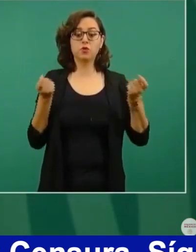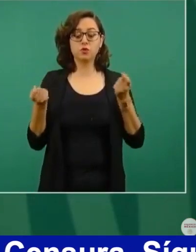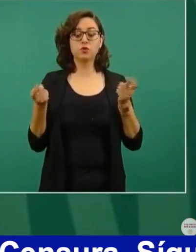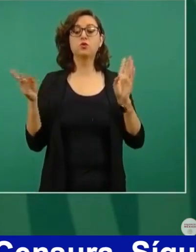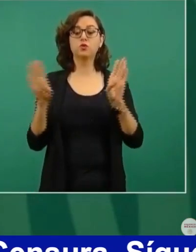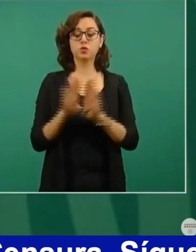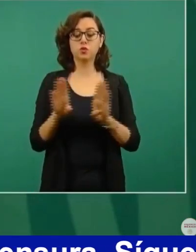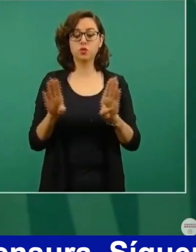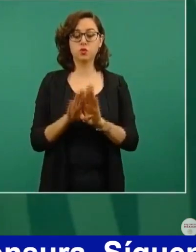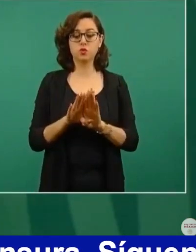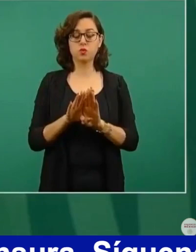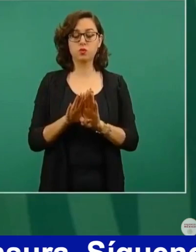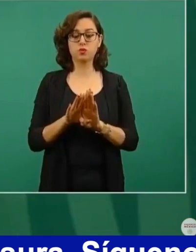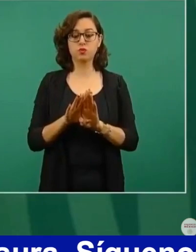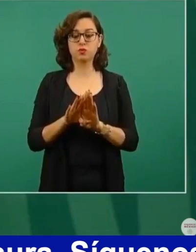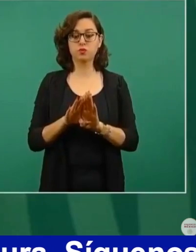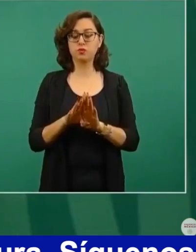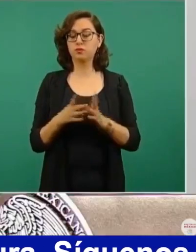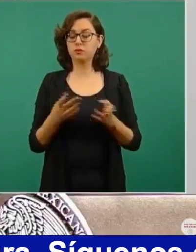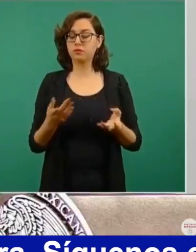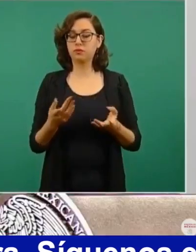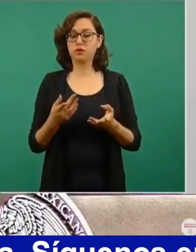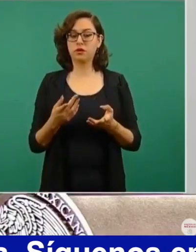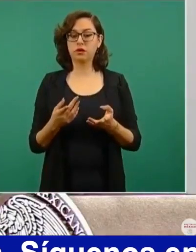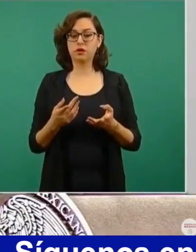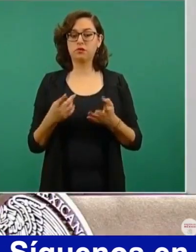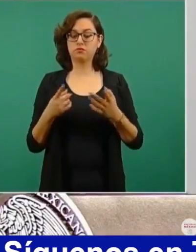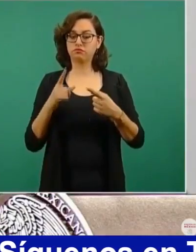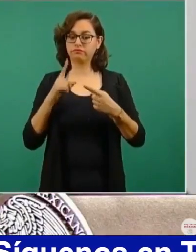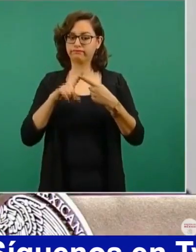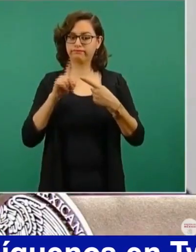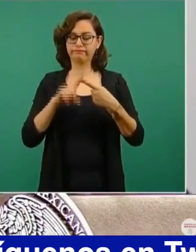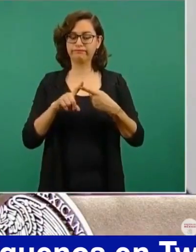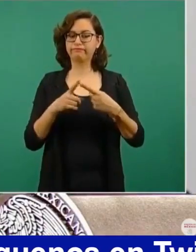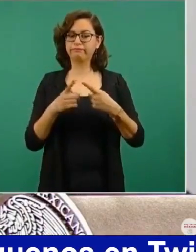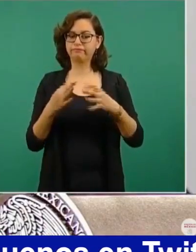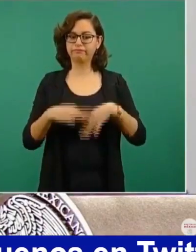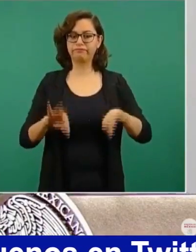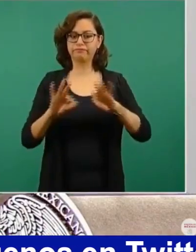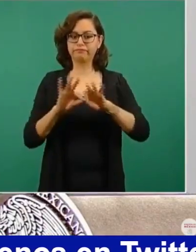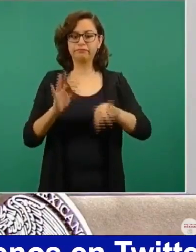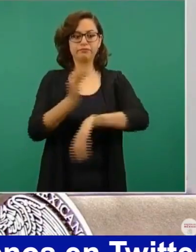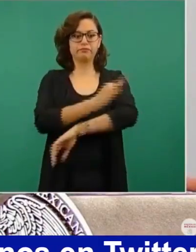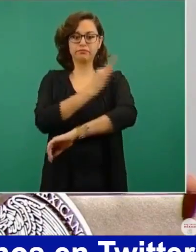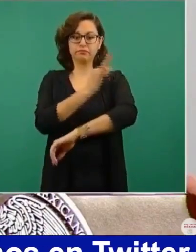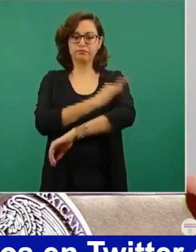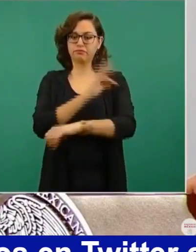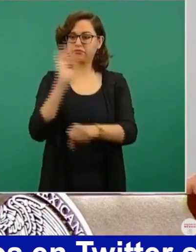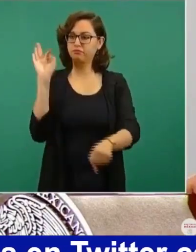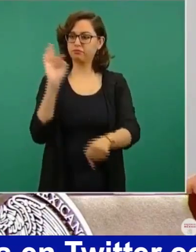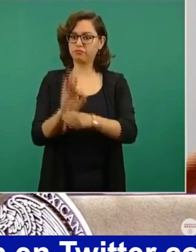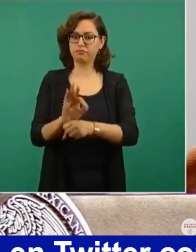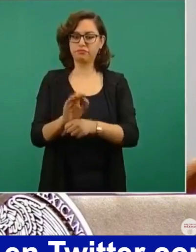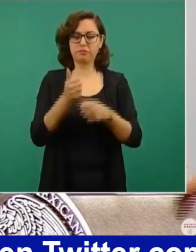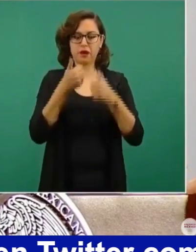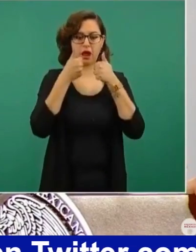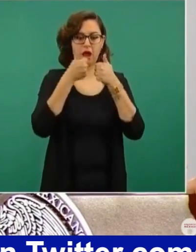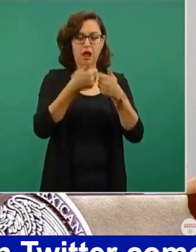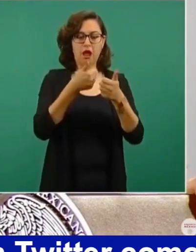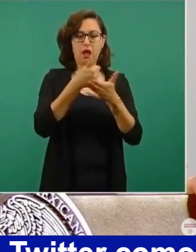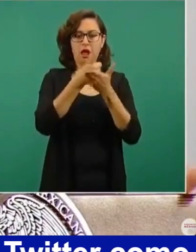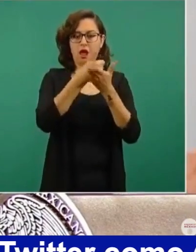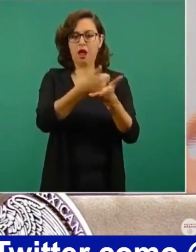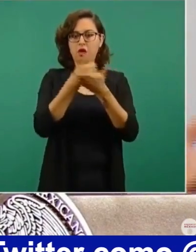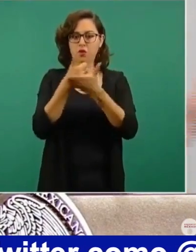está principalmente fundada en la vacunación. La vacunación es un elemento de protección específica. No por ello